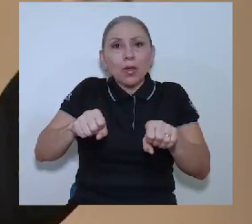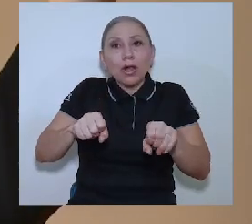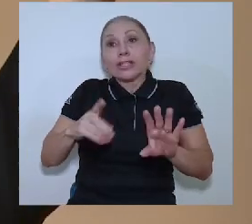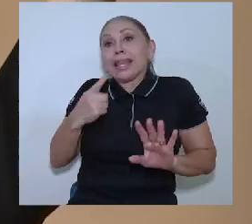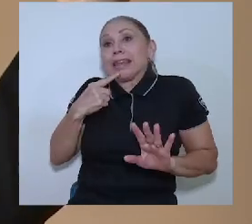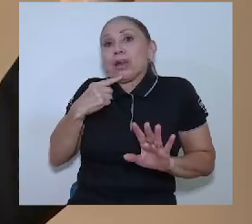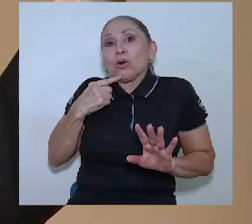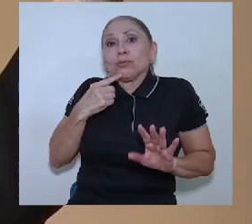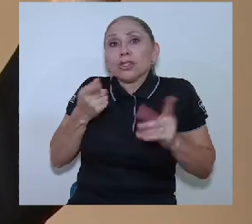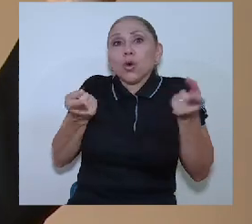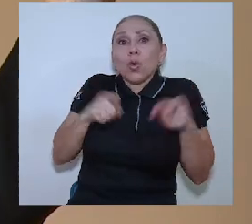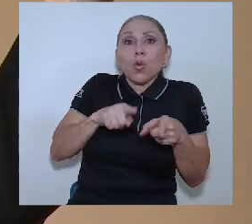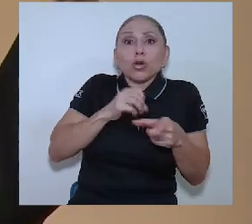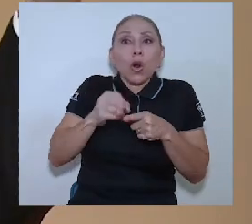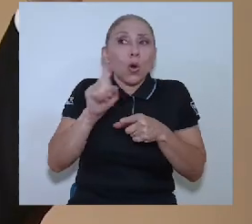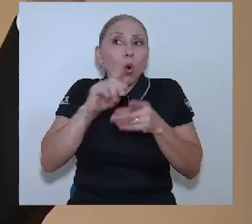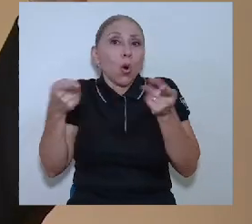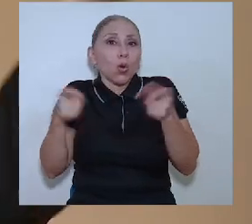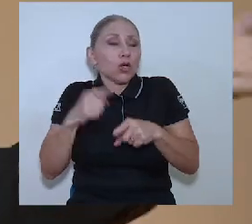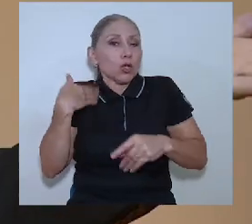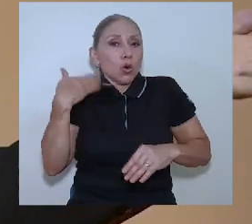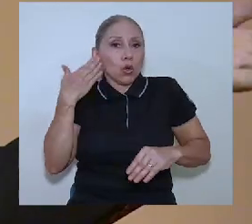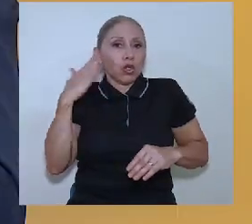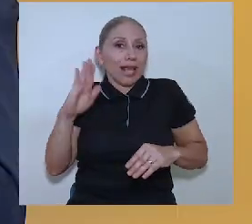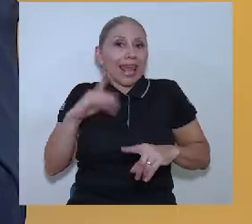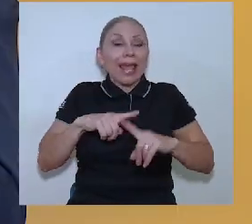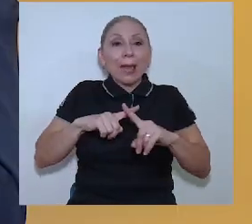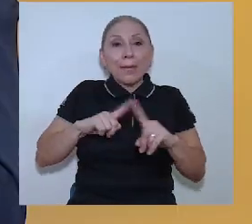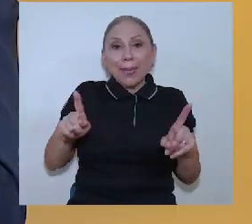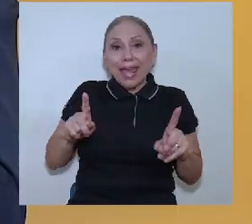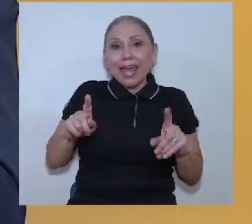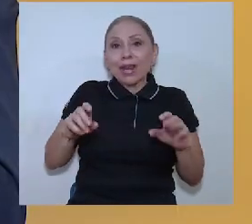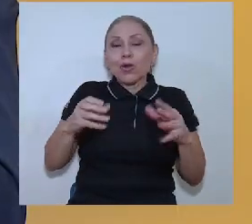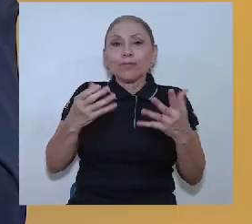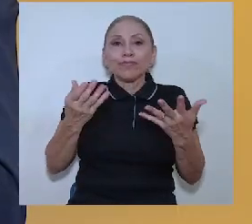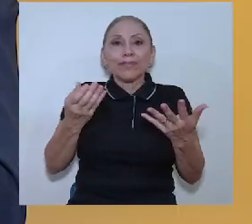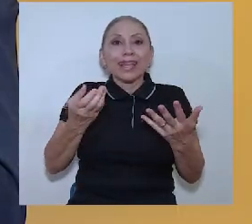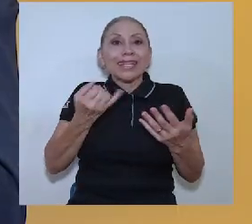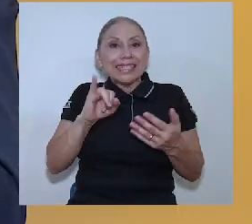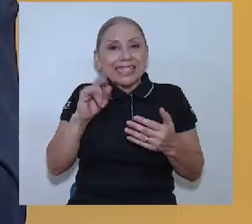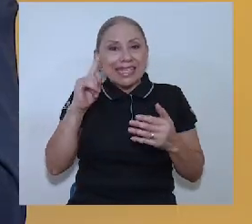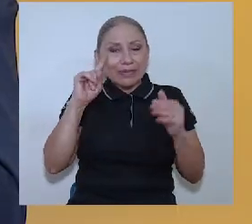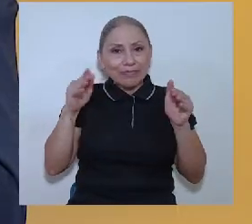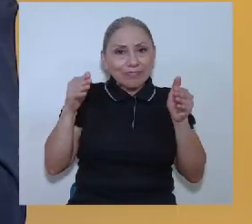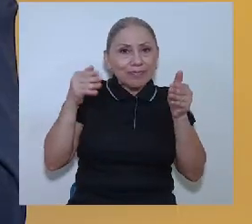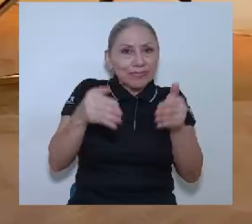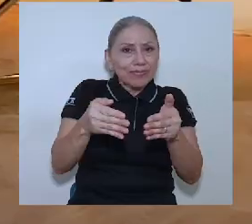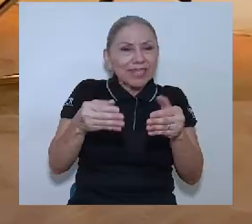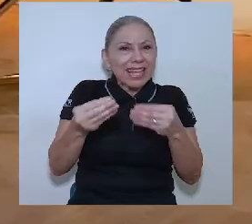si ocurre o no, no sé, pero digamos, entrado en gastos y sobre todo si